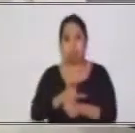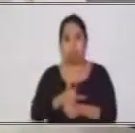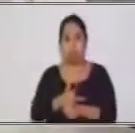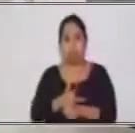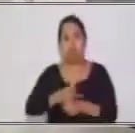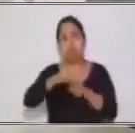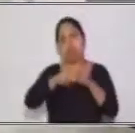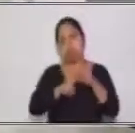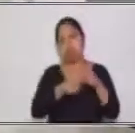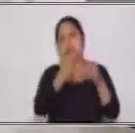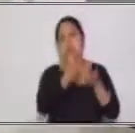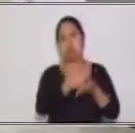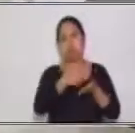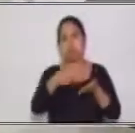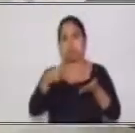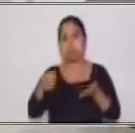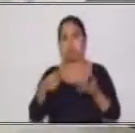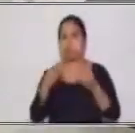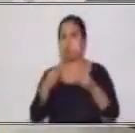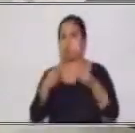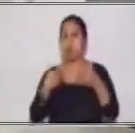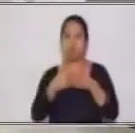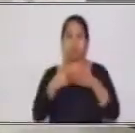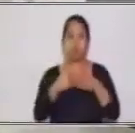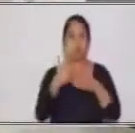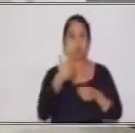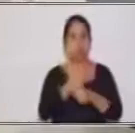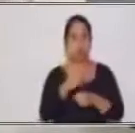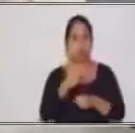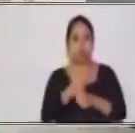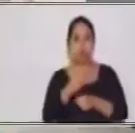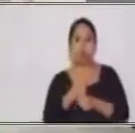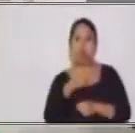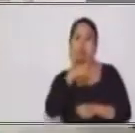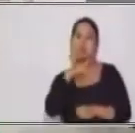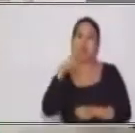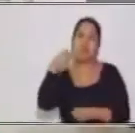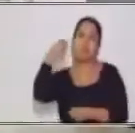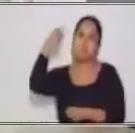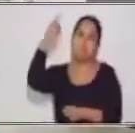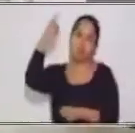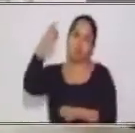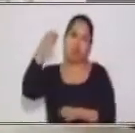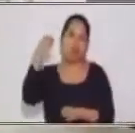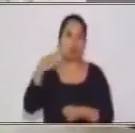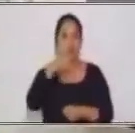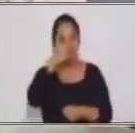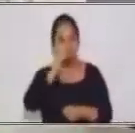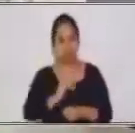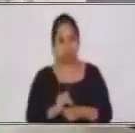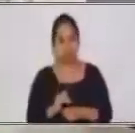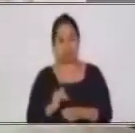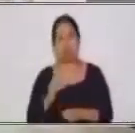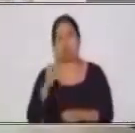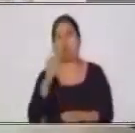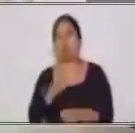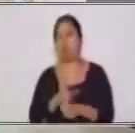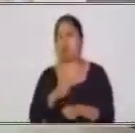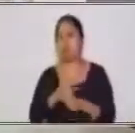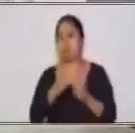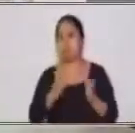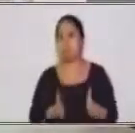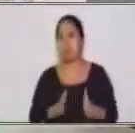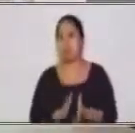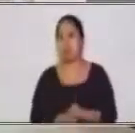empieza a escribir mucho acerca de Guatemala y también pues se enamora de la niña de Guatemala, ¿sí? Que en este momento posiblemente no